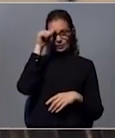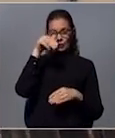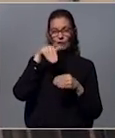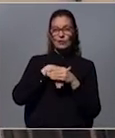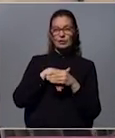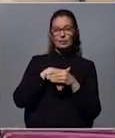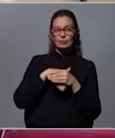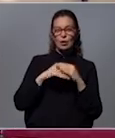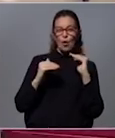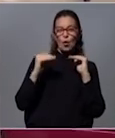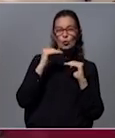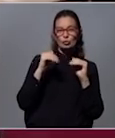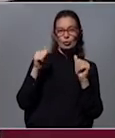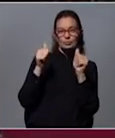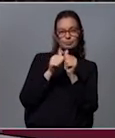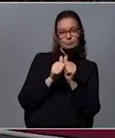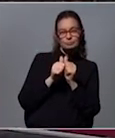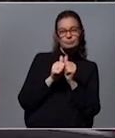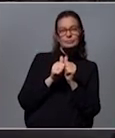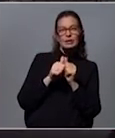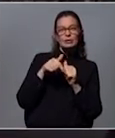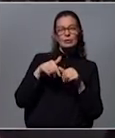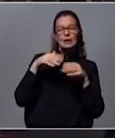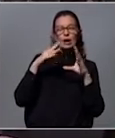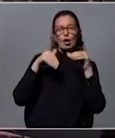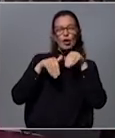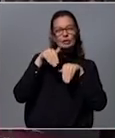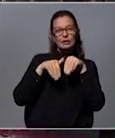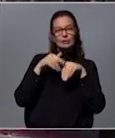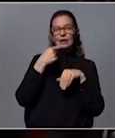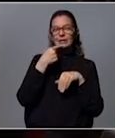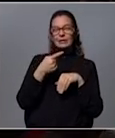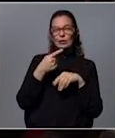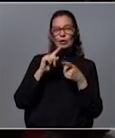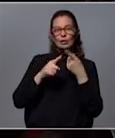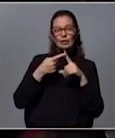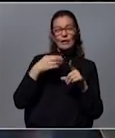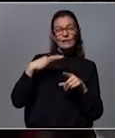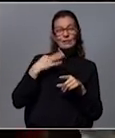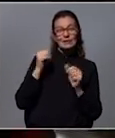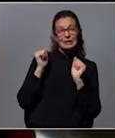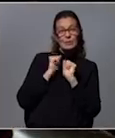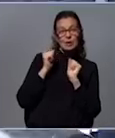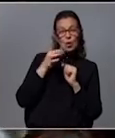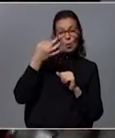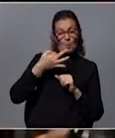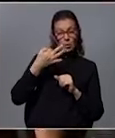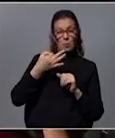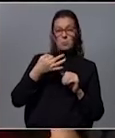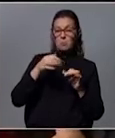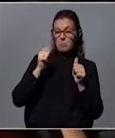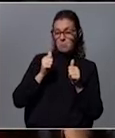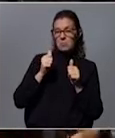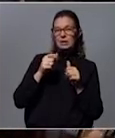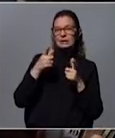de un plebiscito en paralelo con las elecciones entonces la corte electoral confirmó que la coordinadora vivir sin miedo había cumplido con el requisito necesario